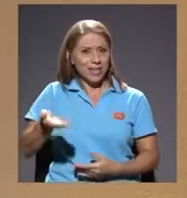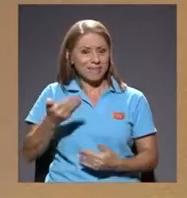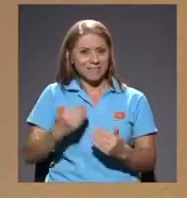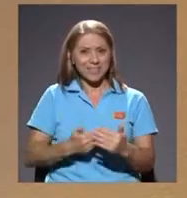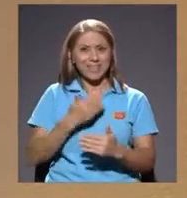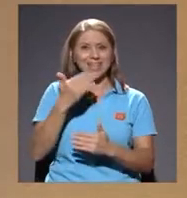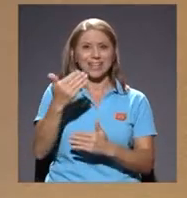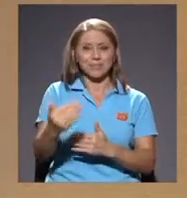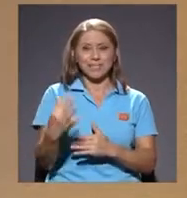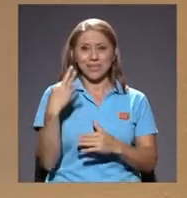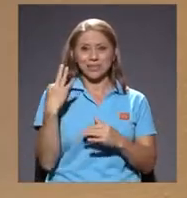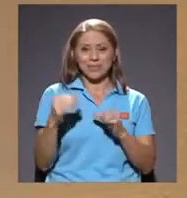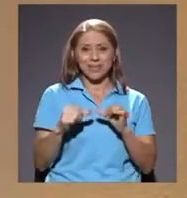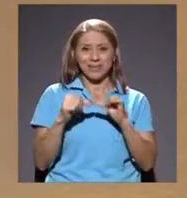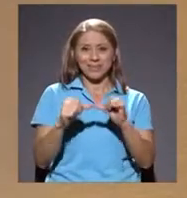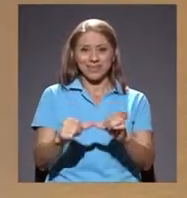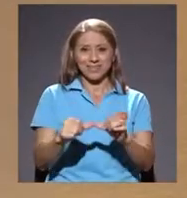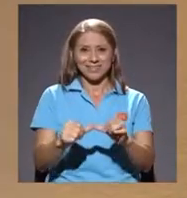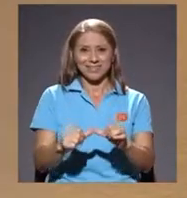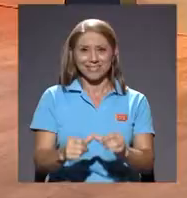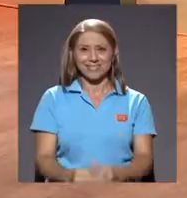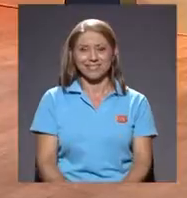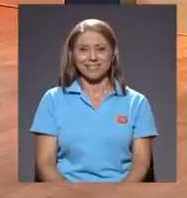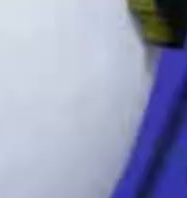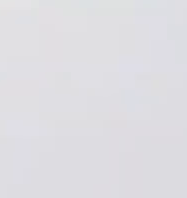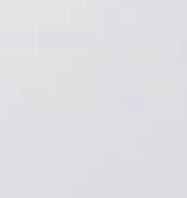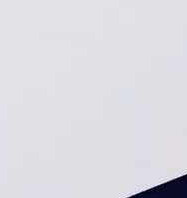vez que el canal nos invite a regresar